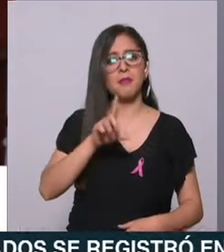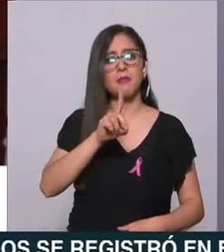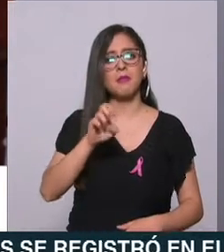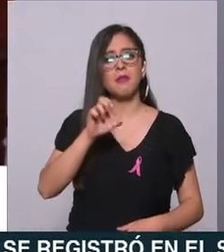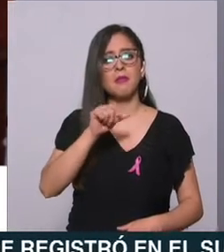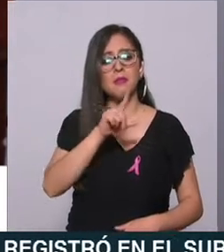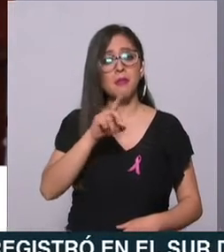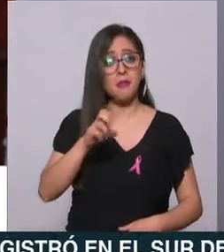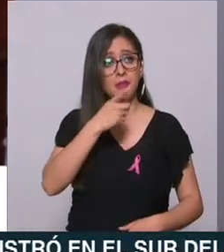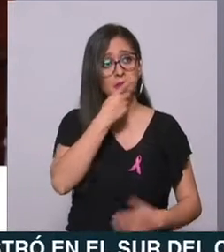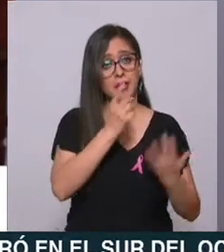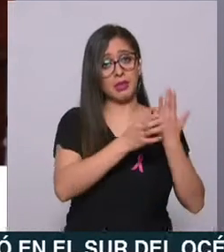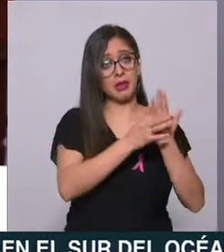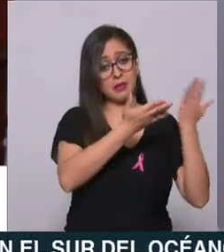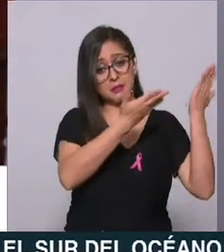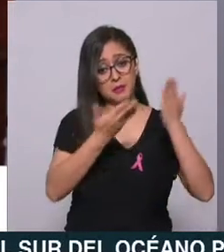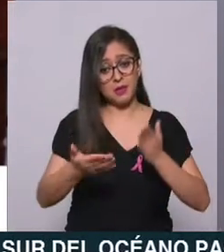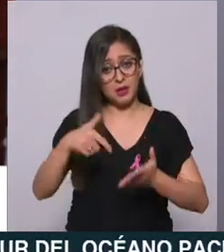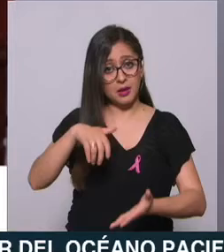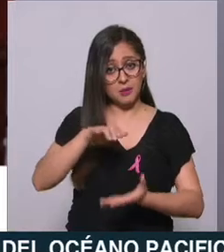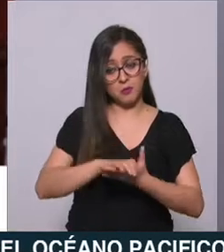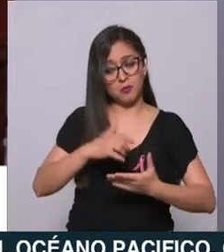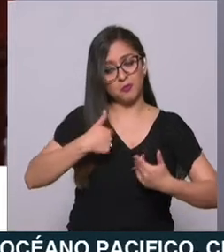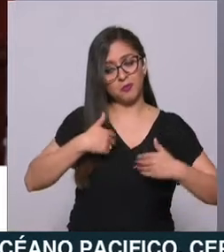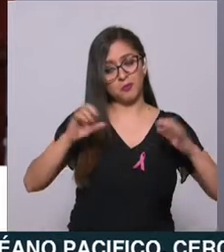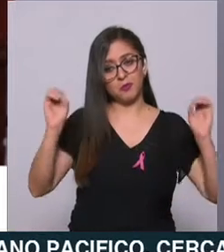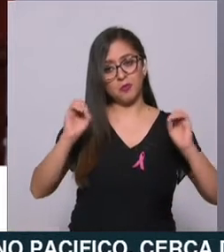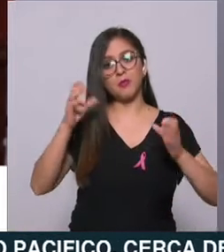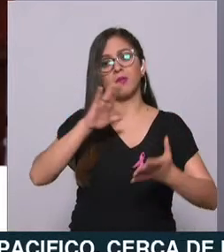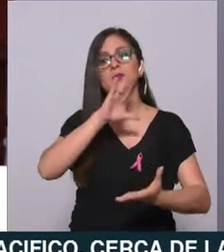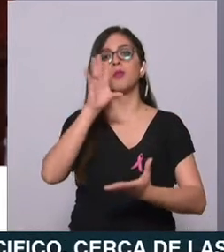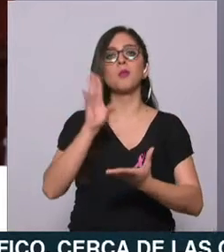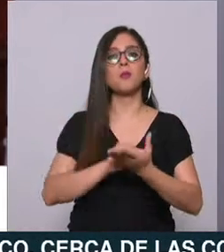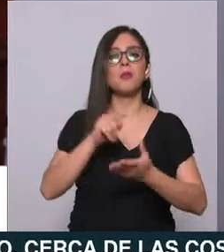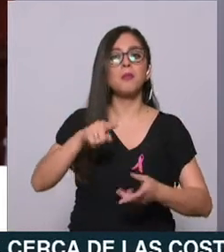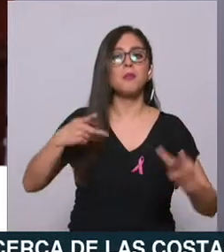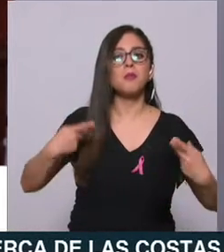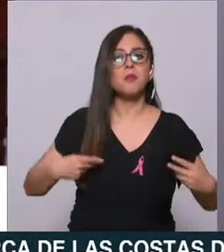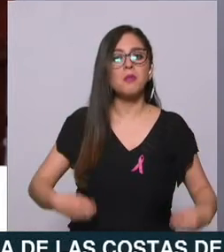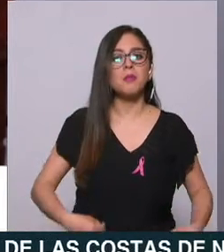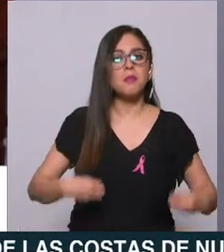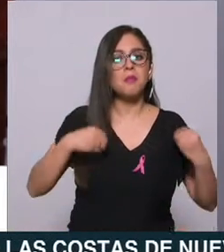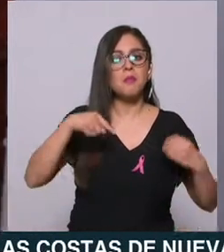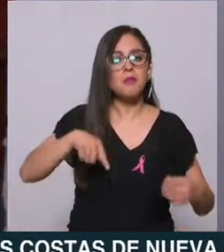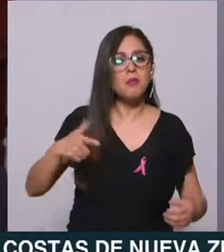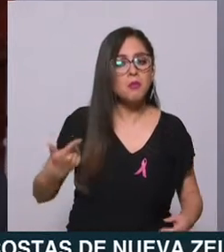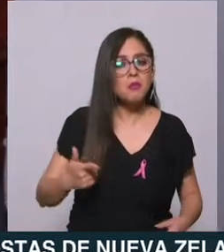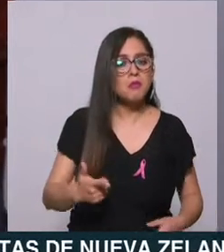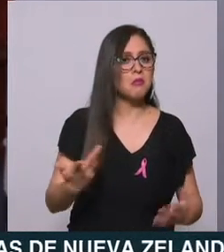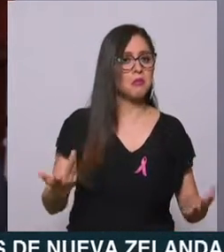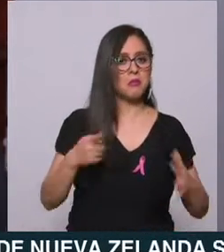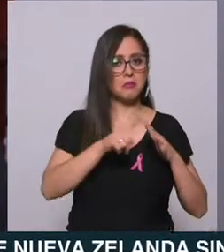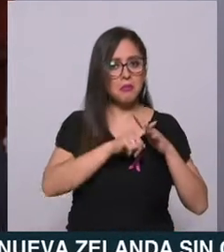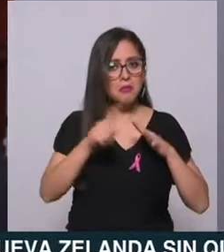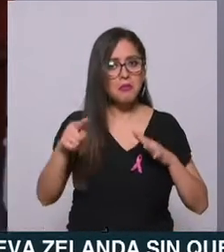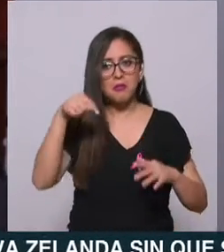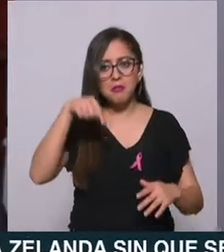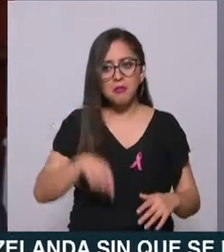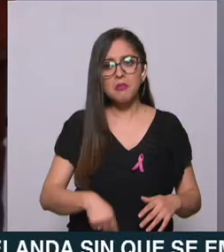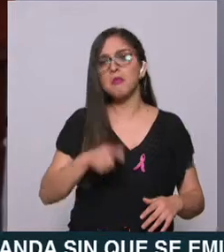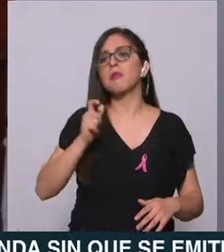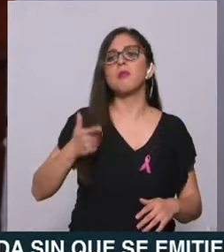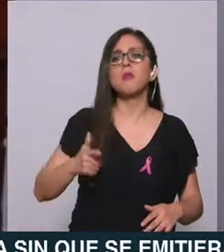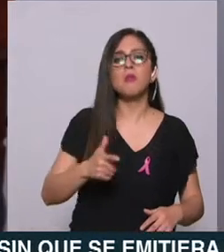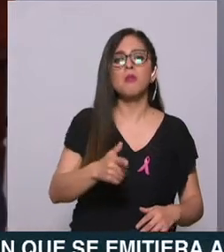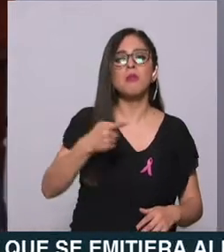esposo, yo no lo podría decir, y se casó con un guanajuatense. Migrantes también. En Guanajuato